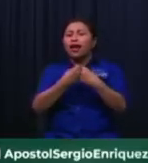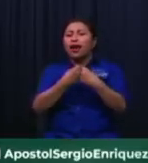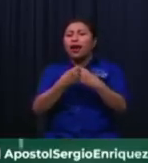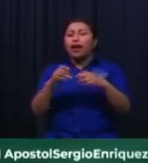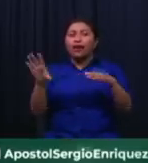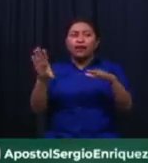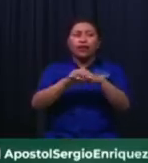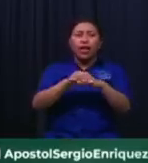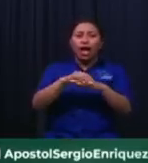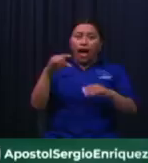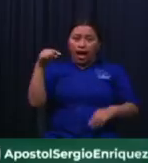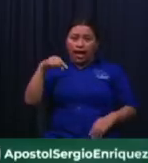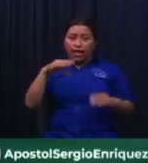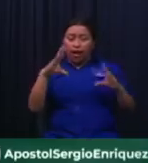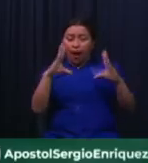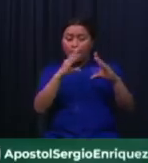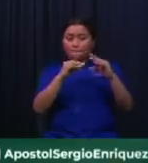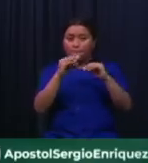hablando esposo, esposa.